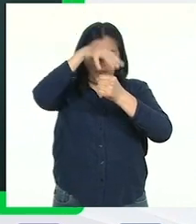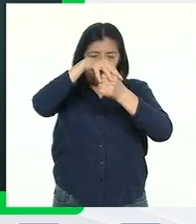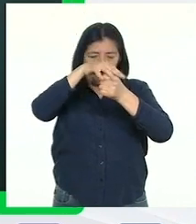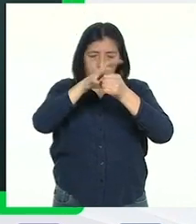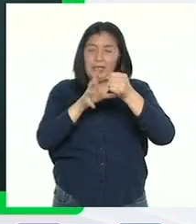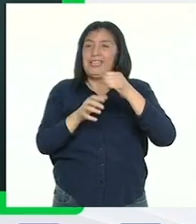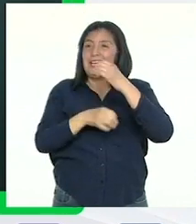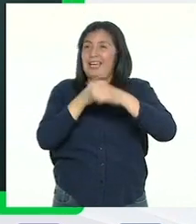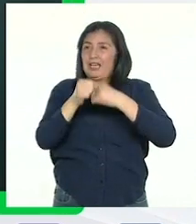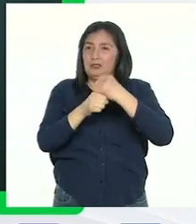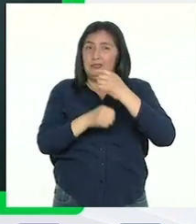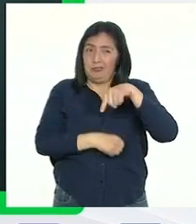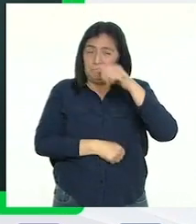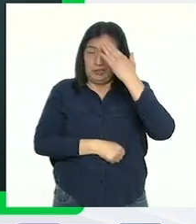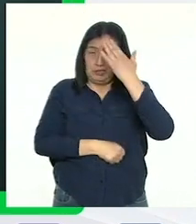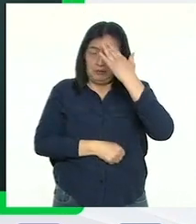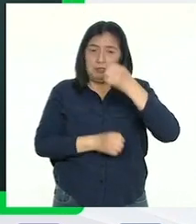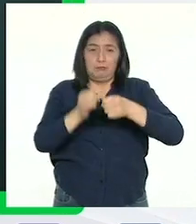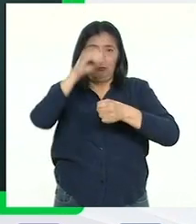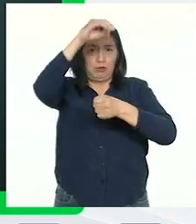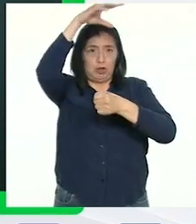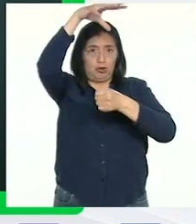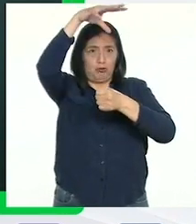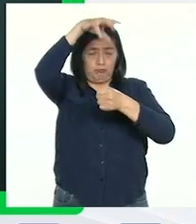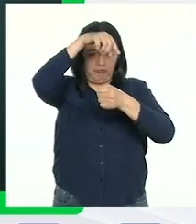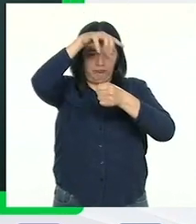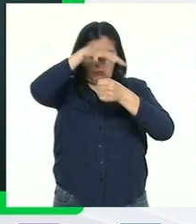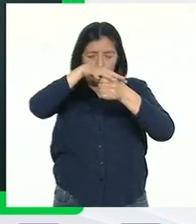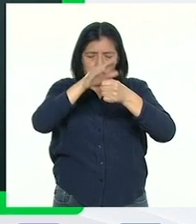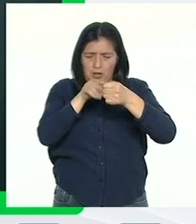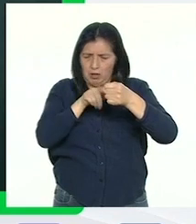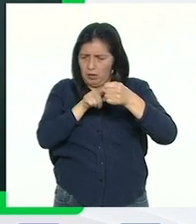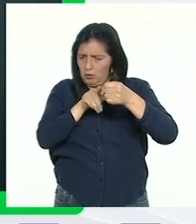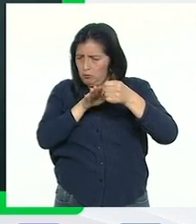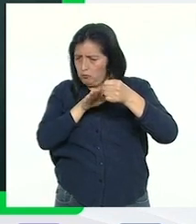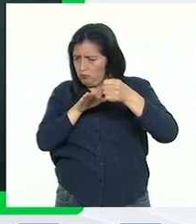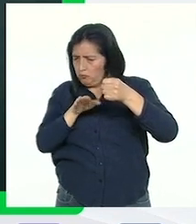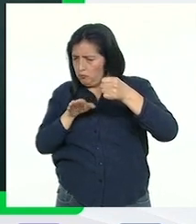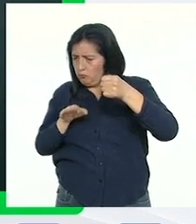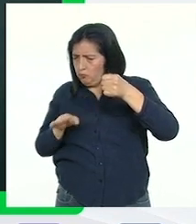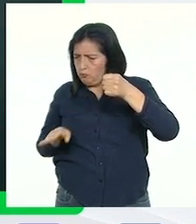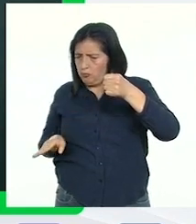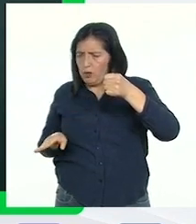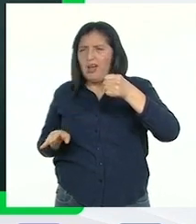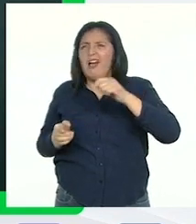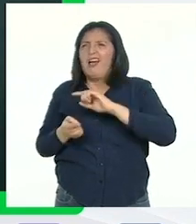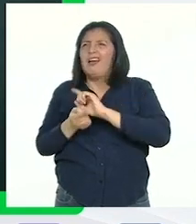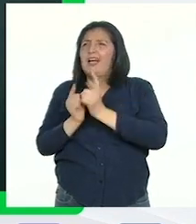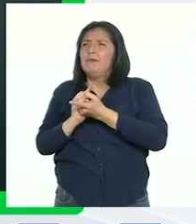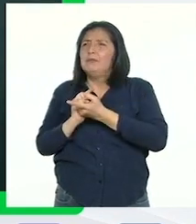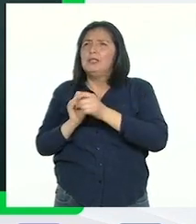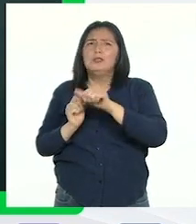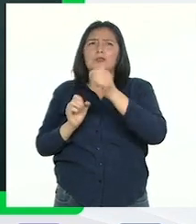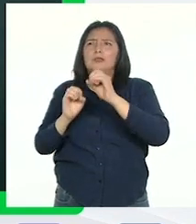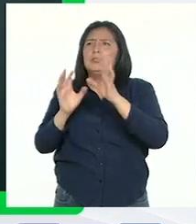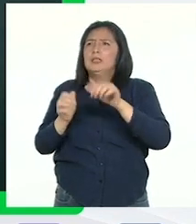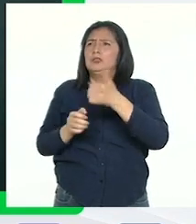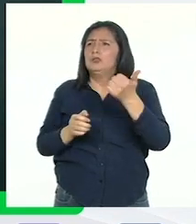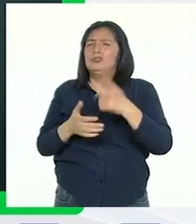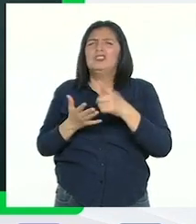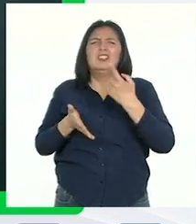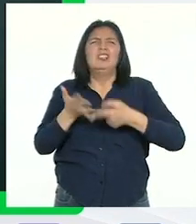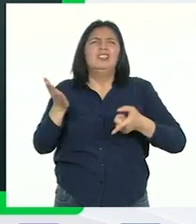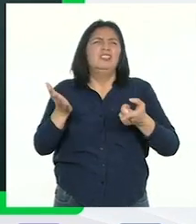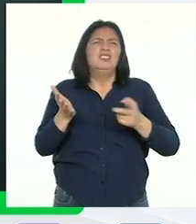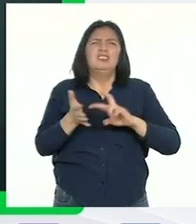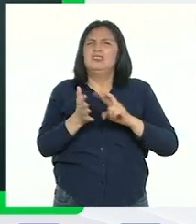año. ¿Sabes qué notaríamos? Notaríamos que la longitud de esa sombra en el suelo cambiaría de un día para otro. ¿Eso